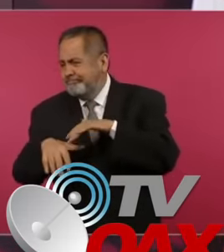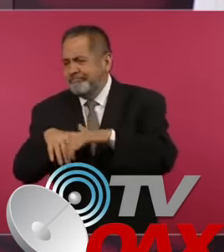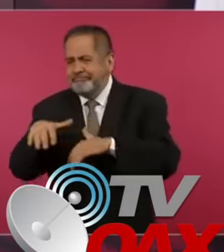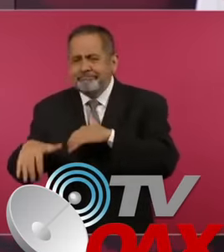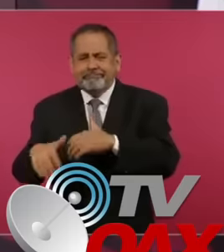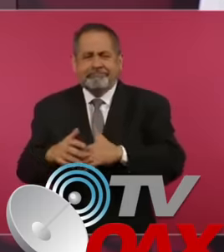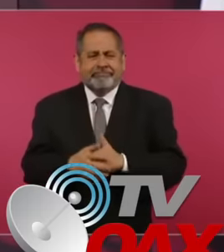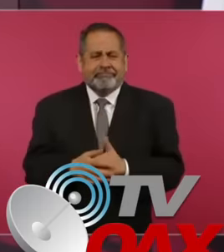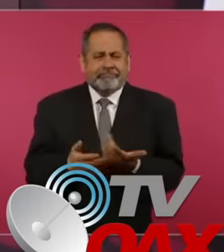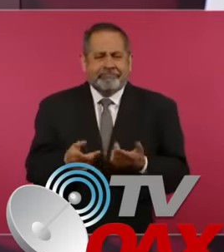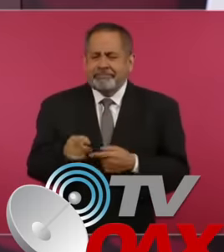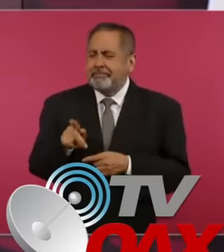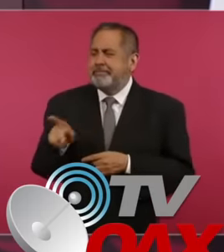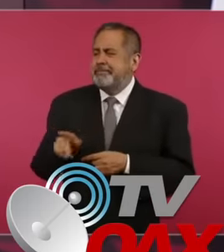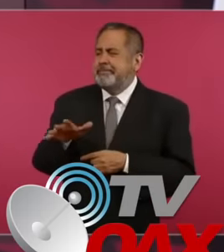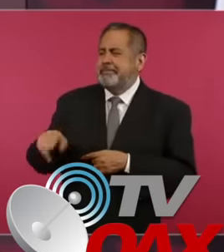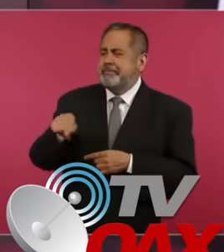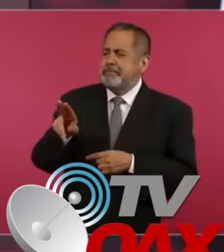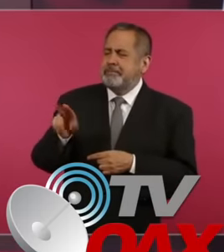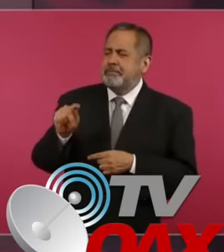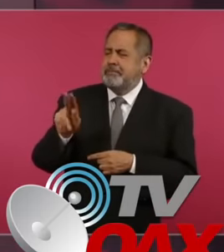En el Nututún.